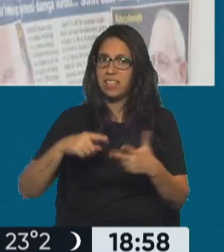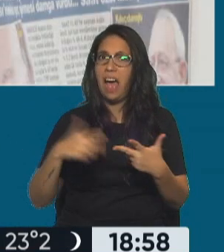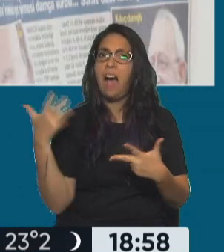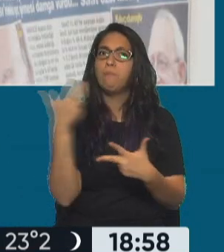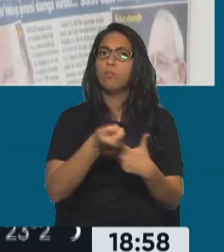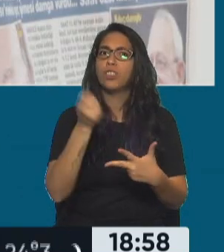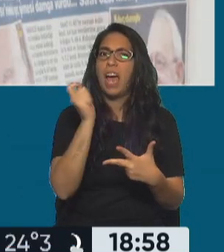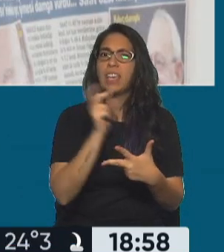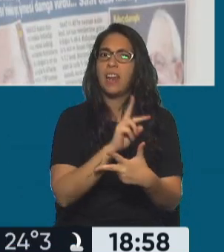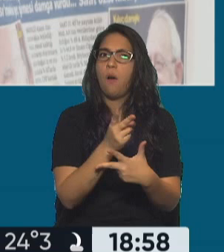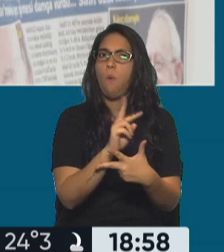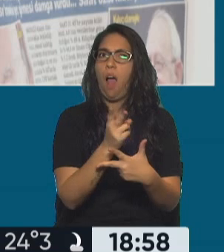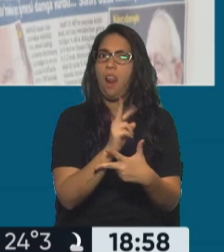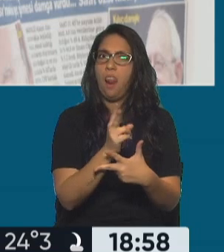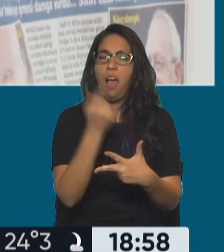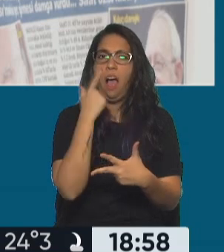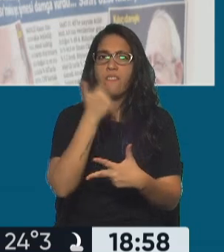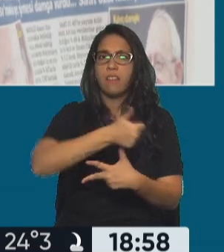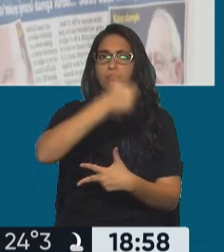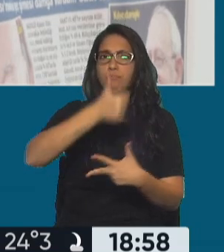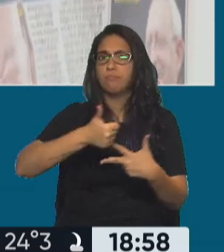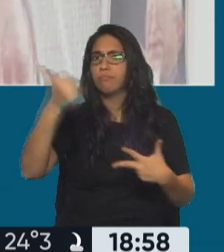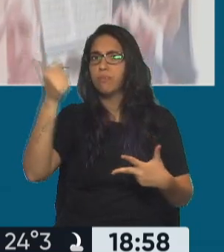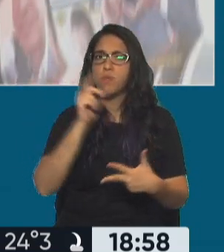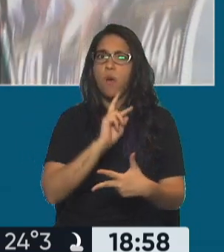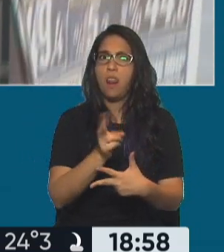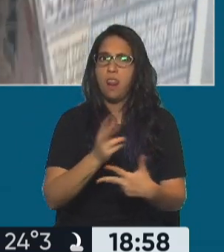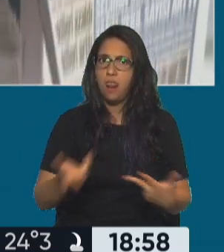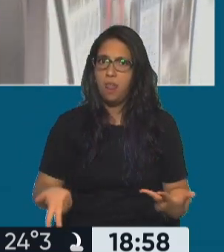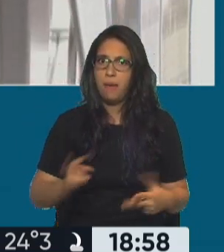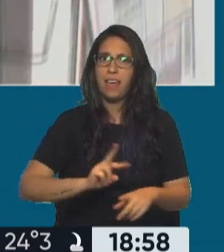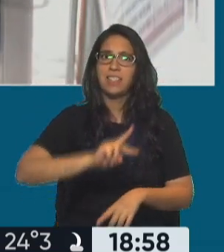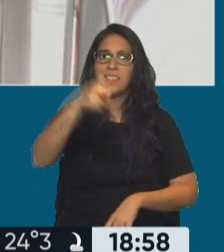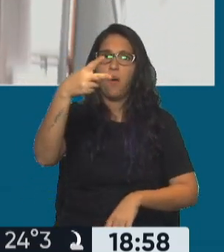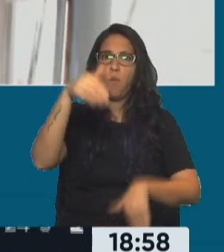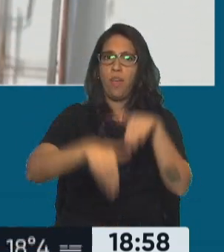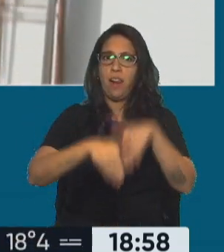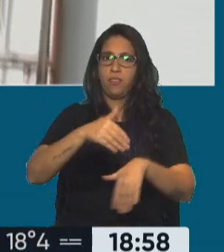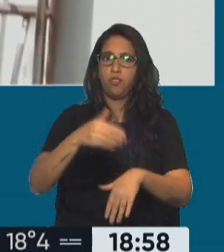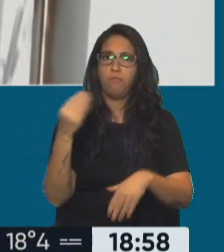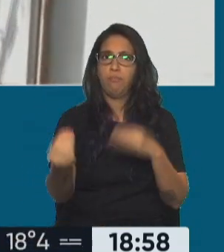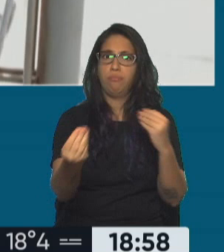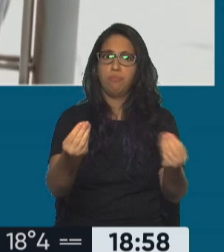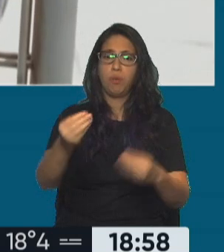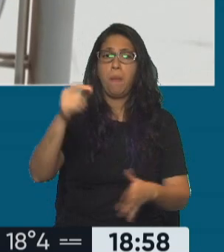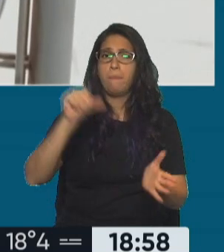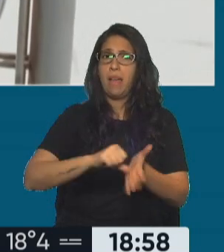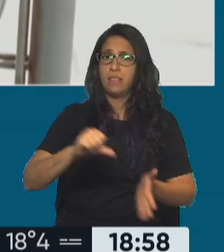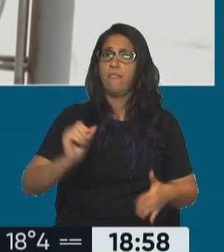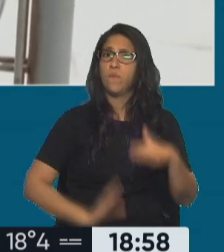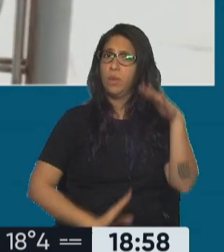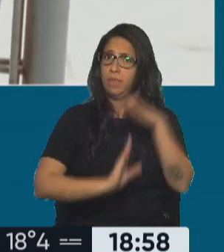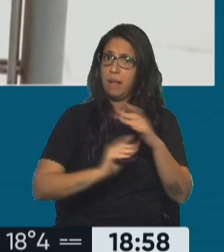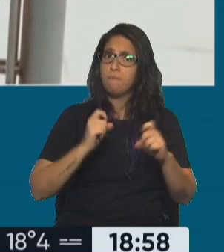apoyar? Eso es clave para ver qué va a pasar en la segunda vuelta para finalizar un país muy clave, no solo por la cuestión, por